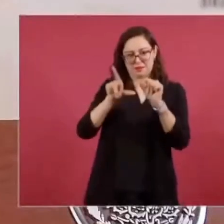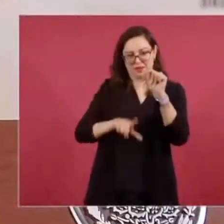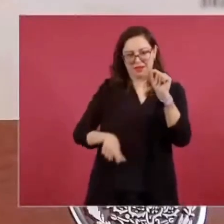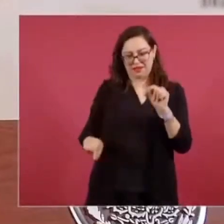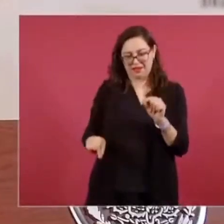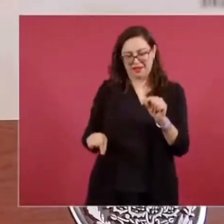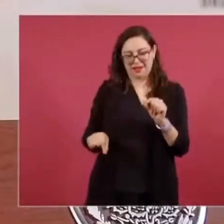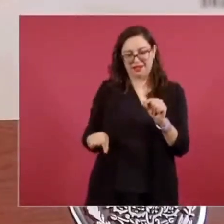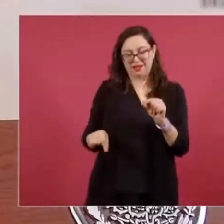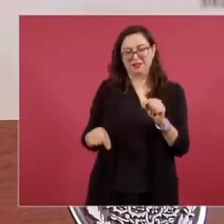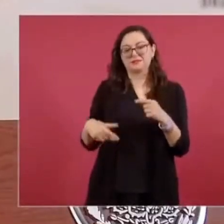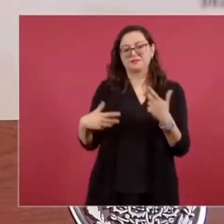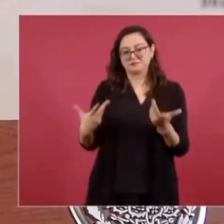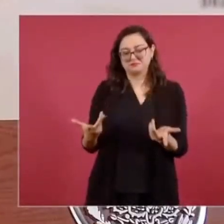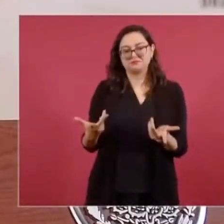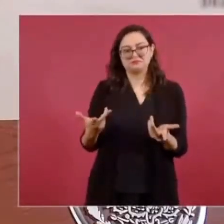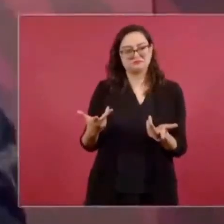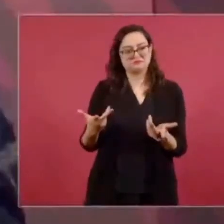Regresa a Juárez y hay